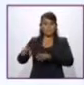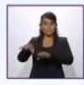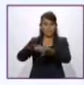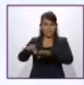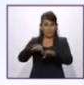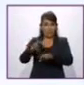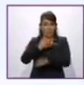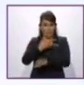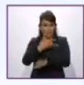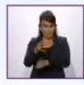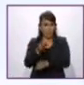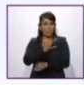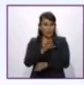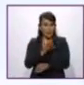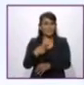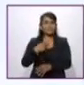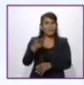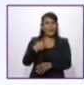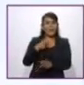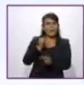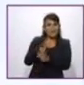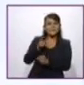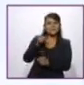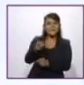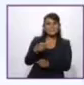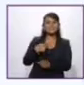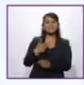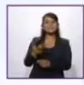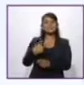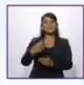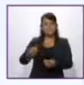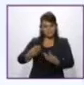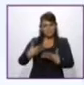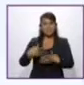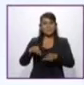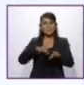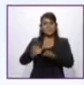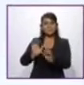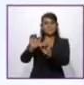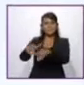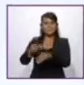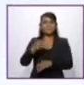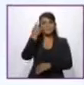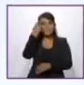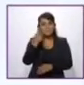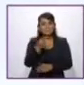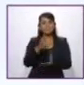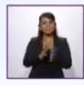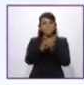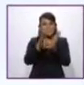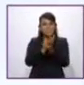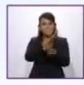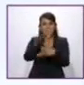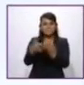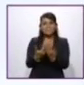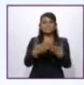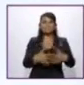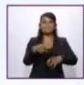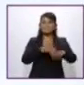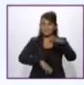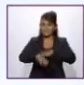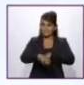para incentivar en ellos el trabajo con la colaboración de nuestros